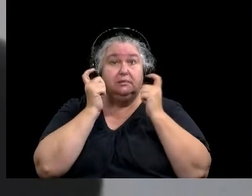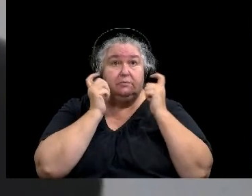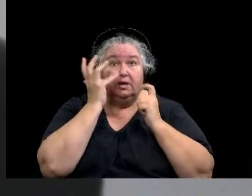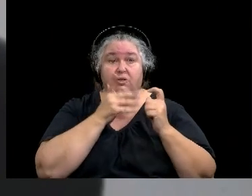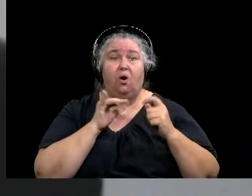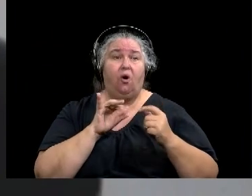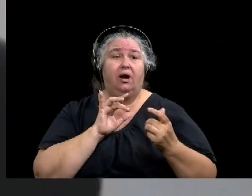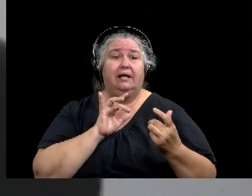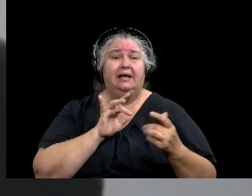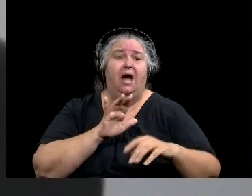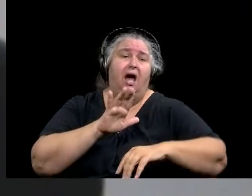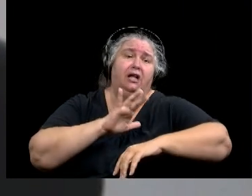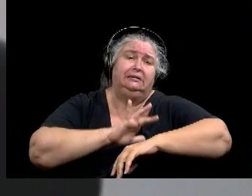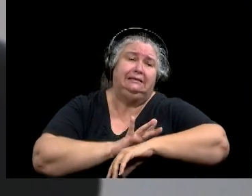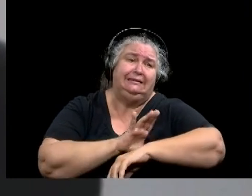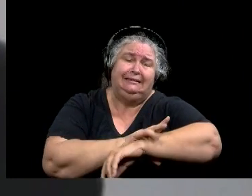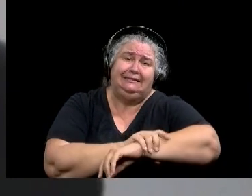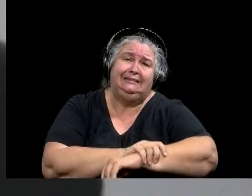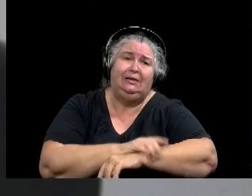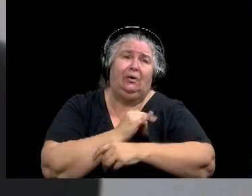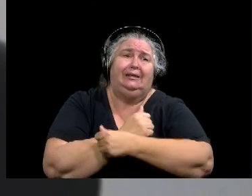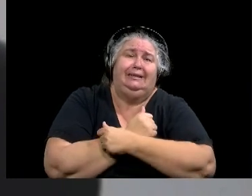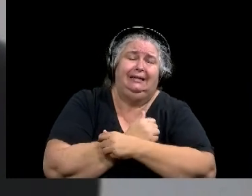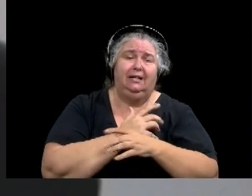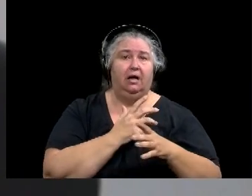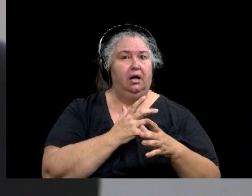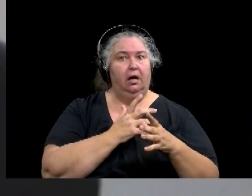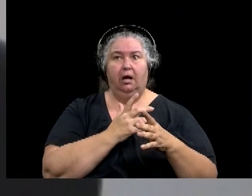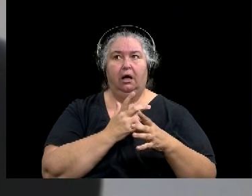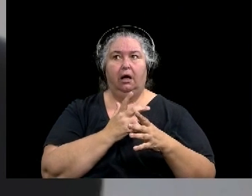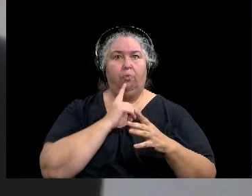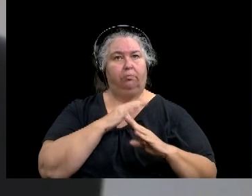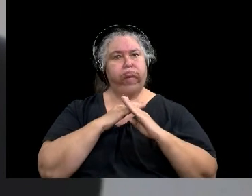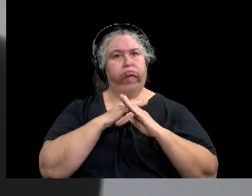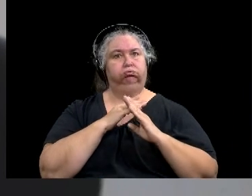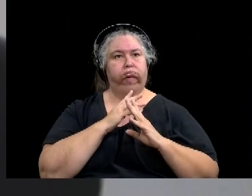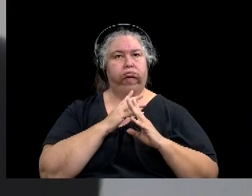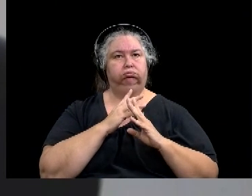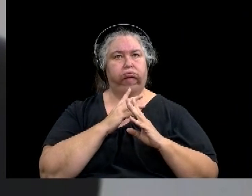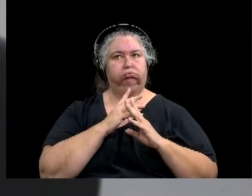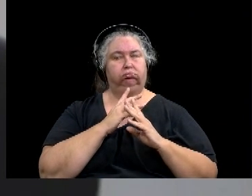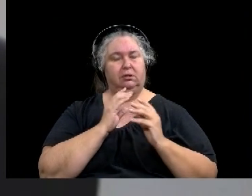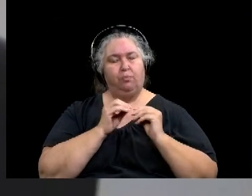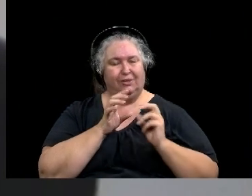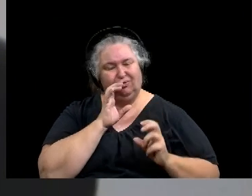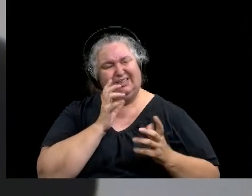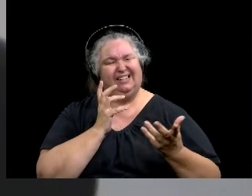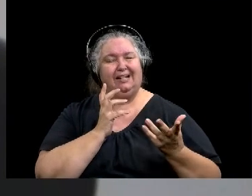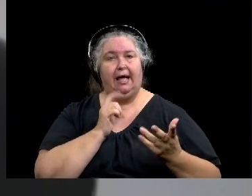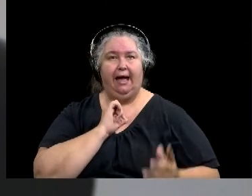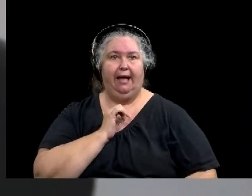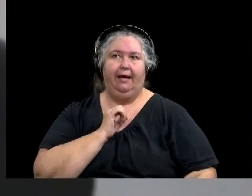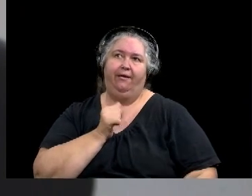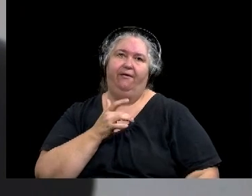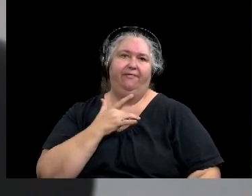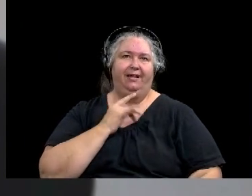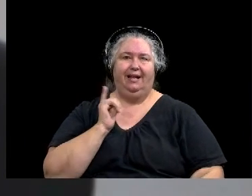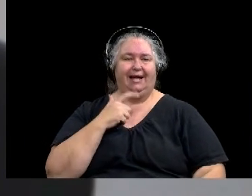verbalmente con ellos nada más con nuestras caras comunicación no